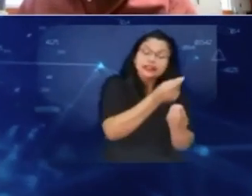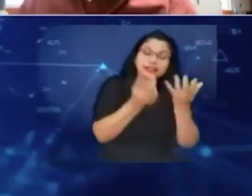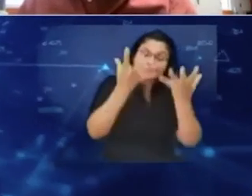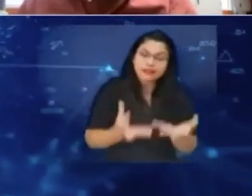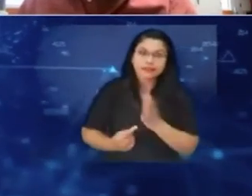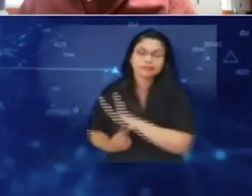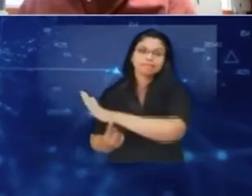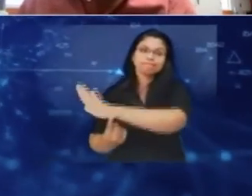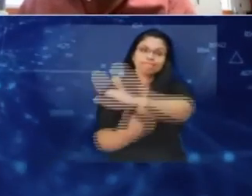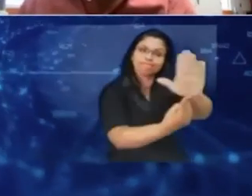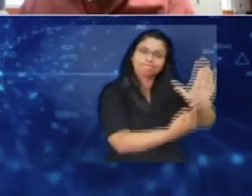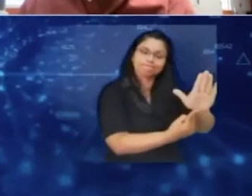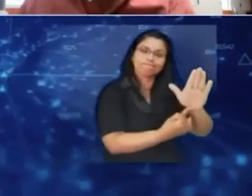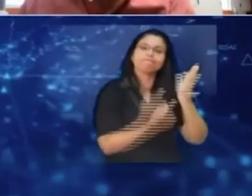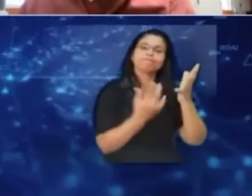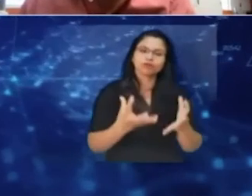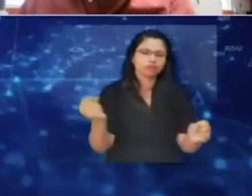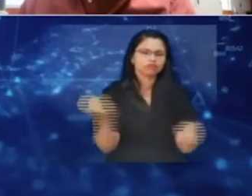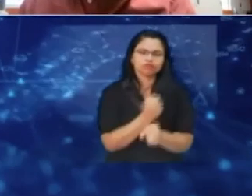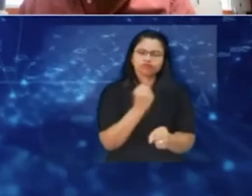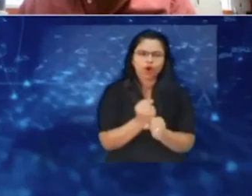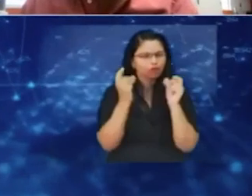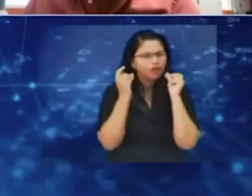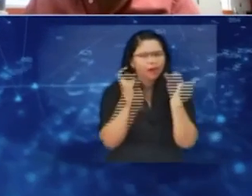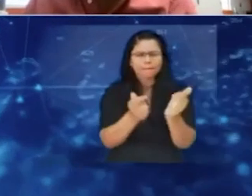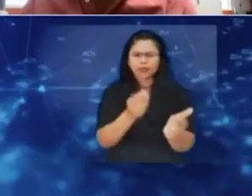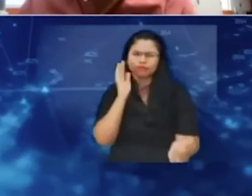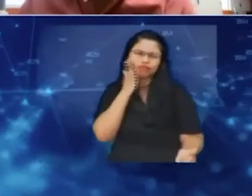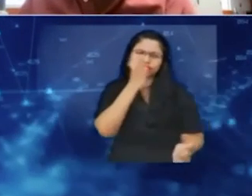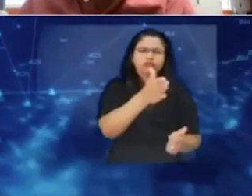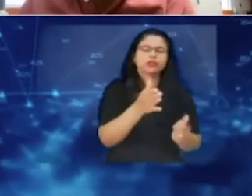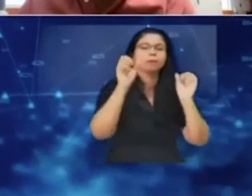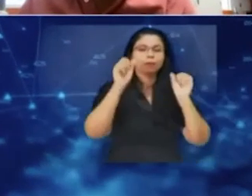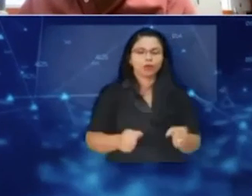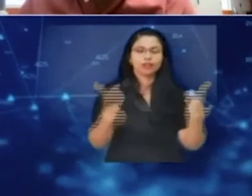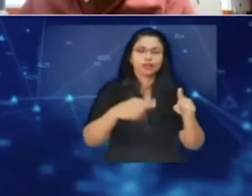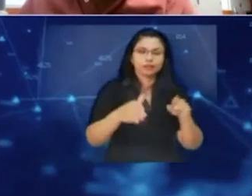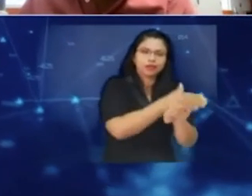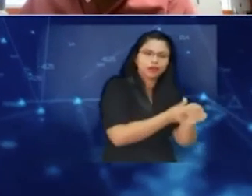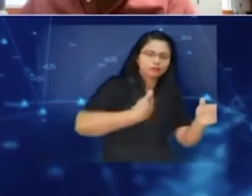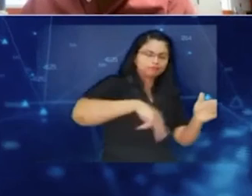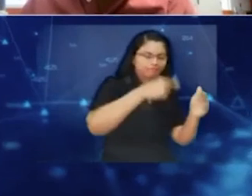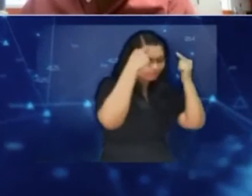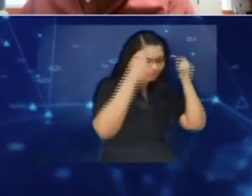geográfica, un desempeño de alta calidad, y la idea es que vamos a buscar planes de servicios y equipos